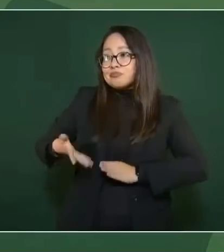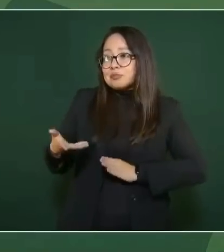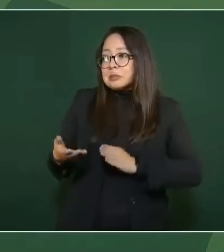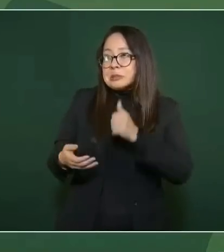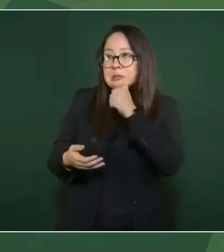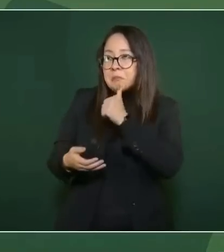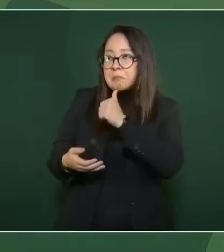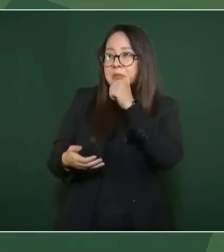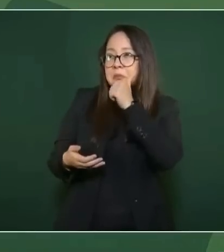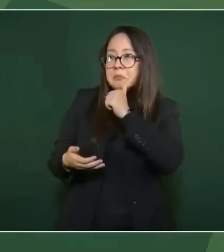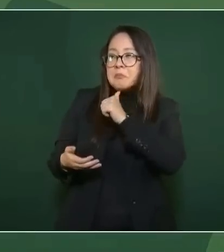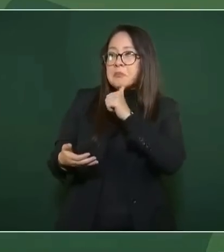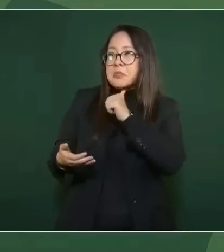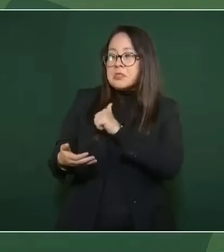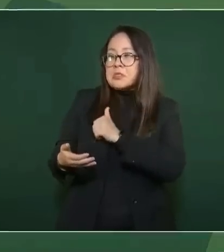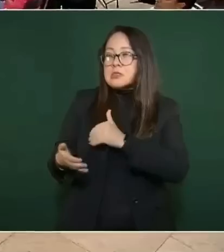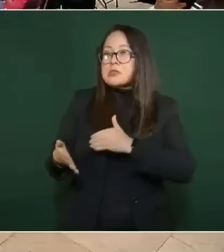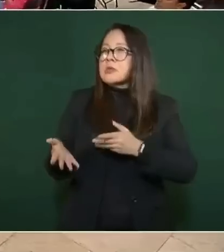porque